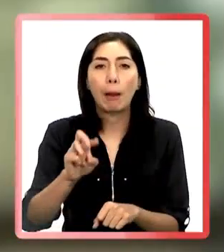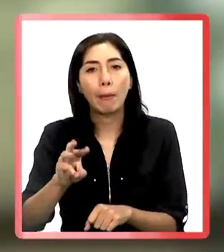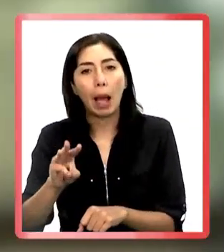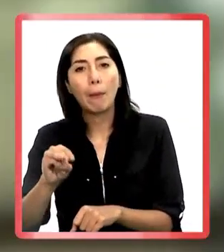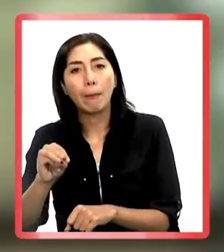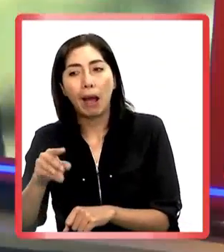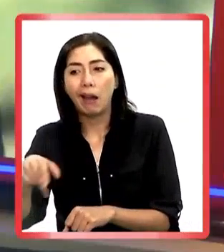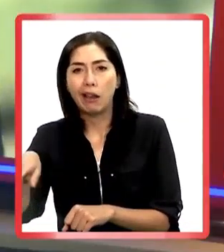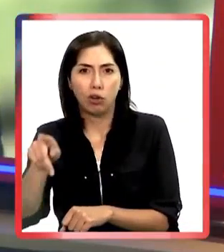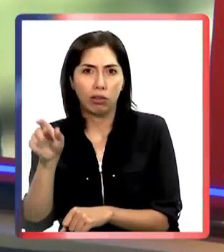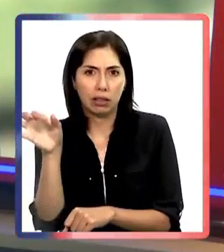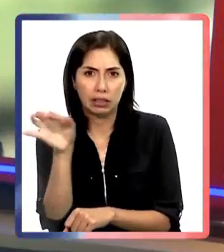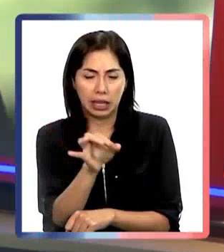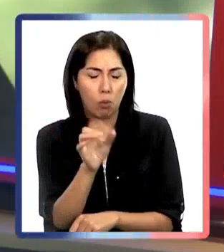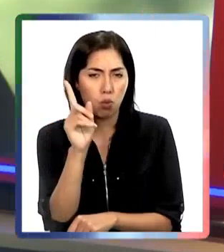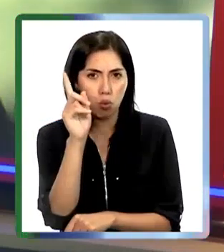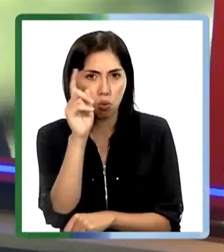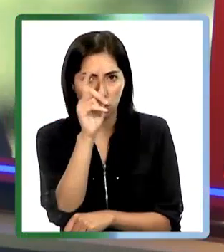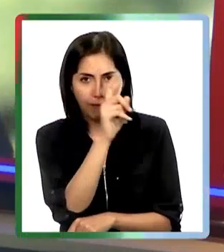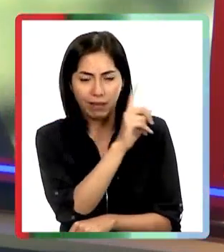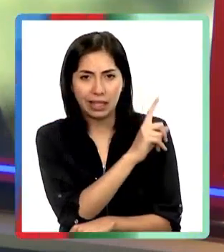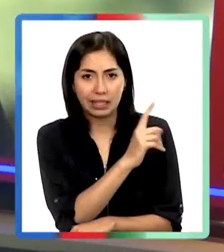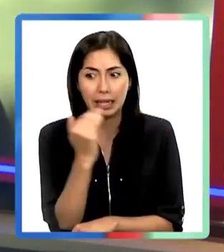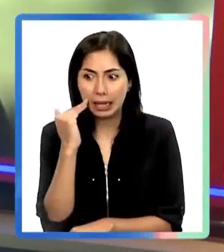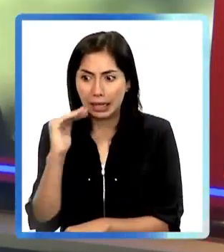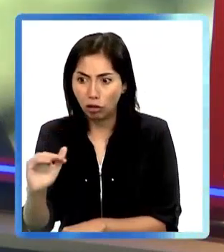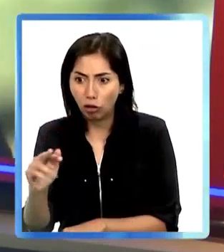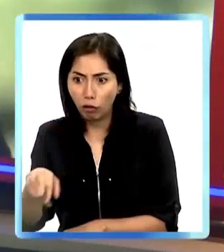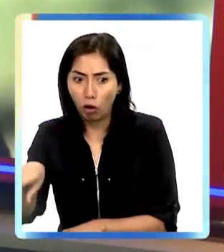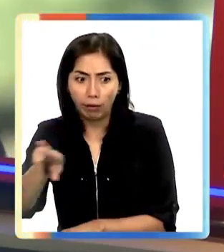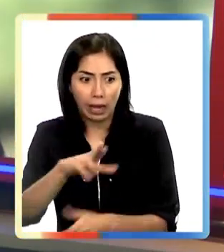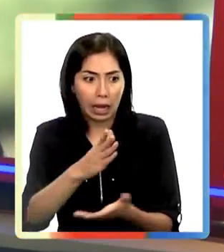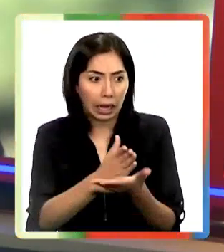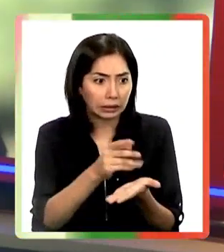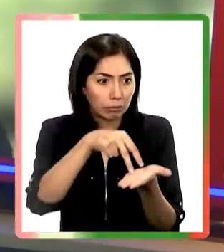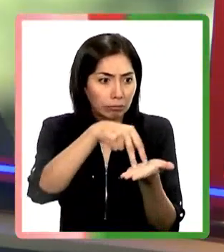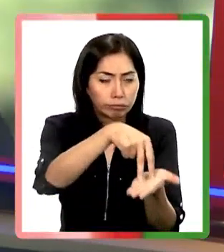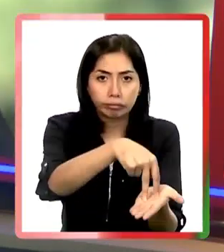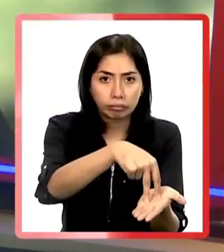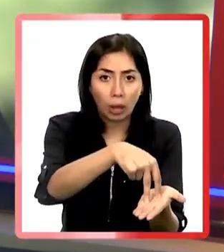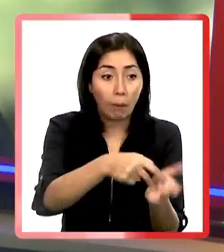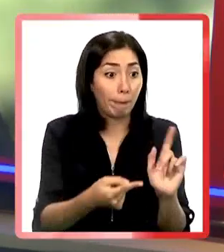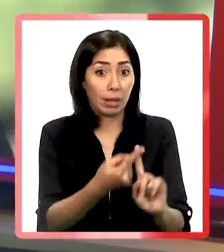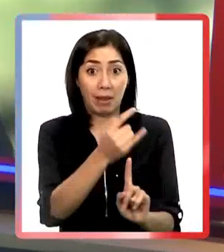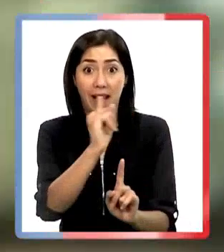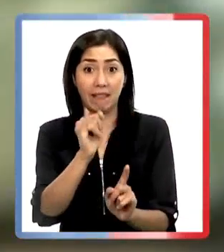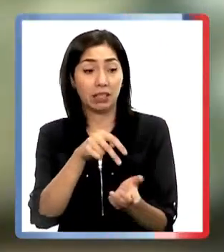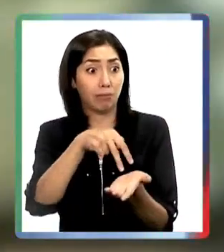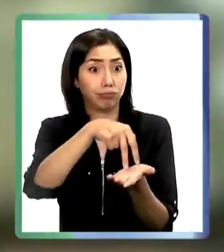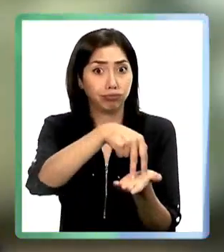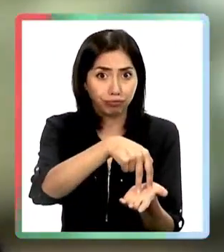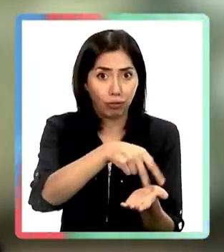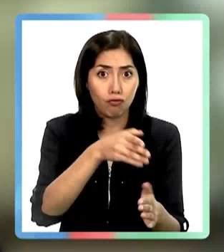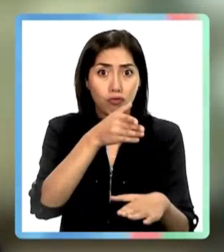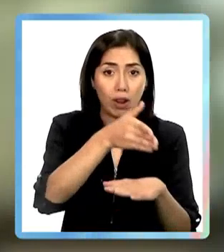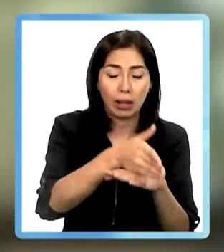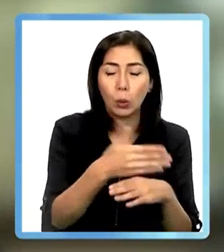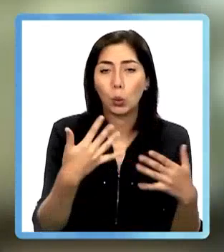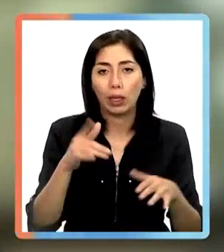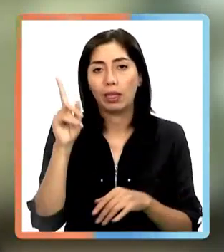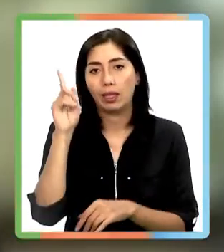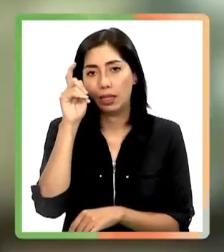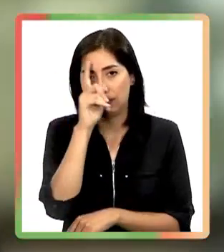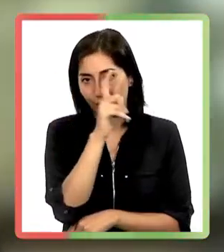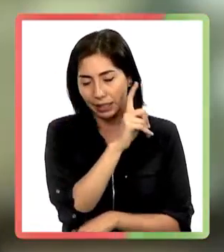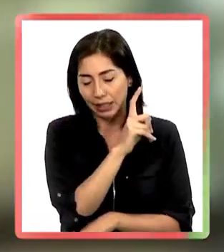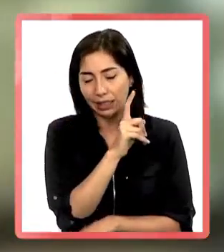los mismos padres reportaban la dificultad, que fue muchas veces, que los niños volvieran a clases presenciales o fueran por primera vez al